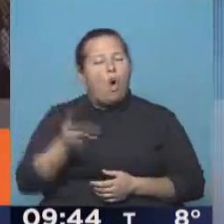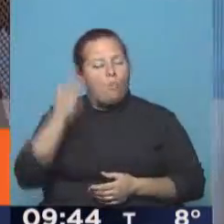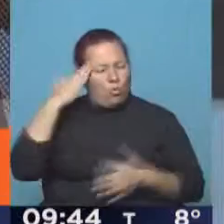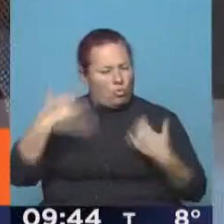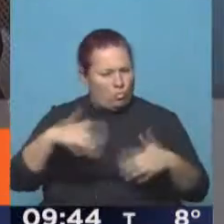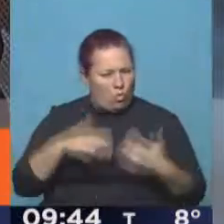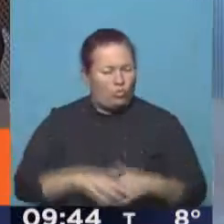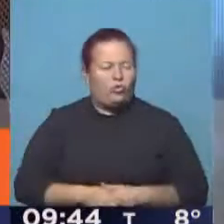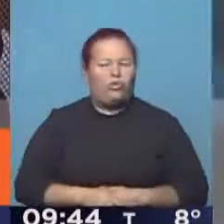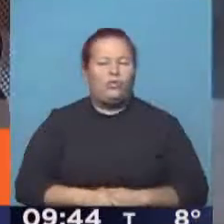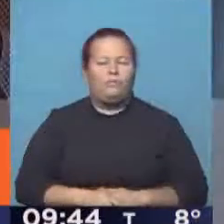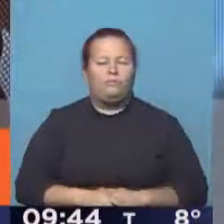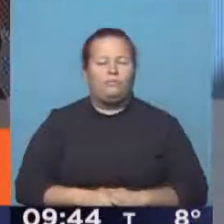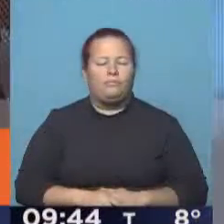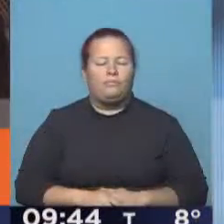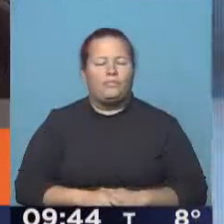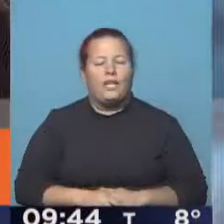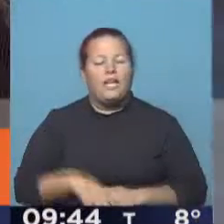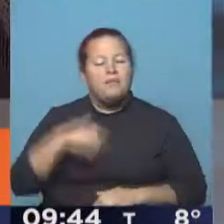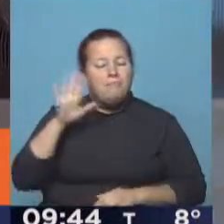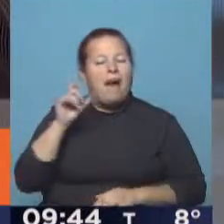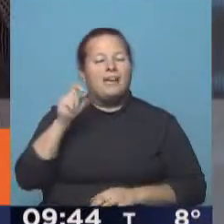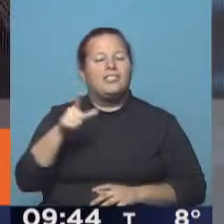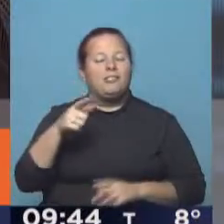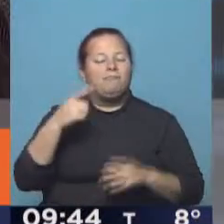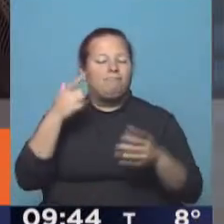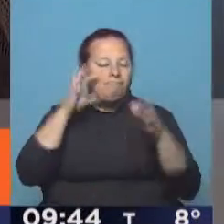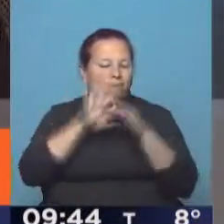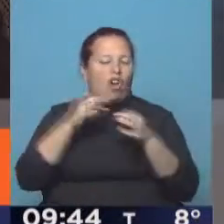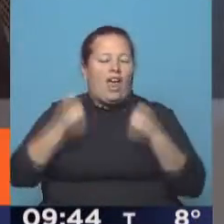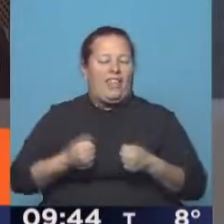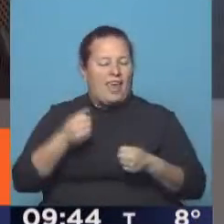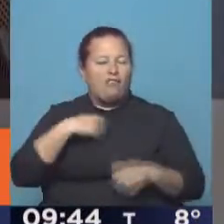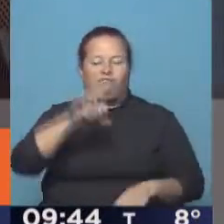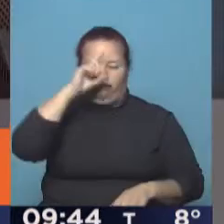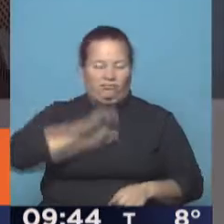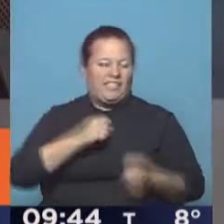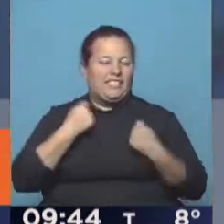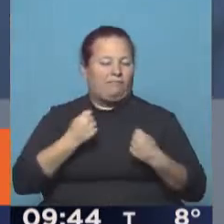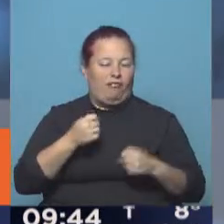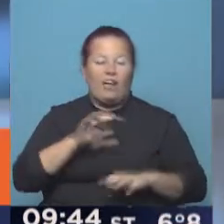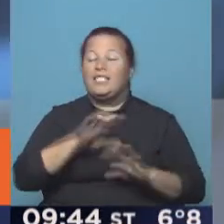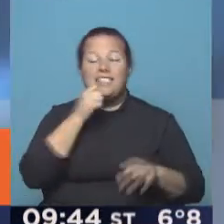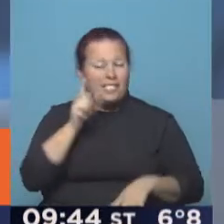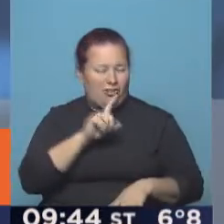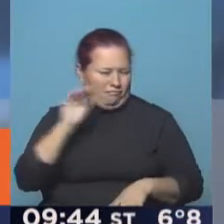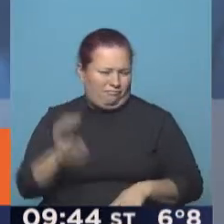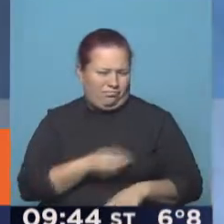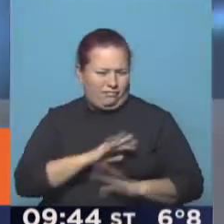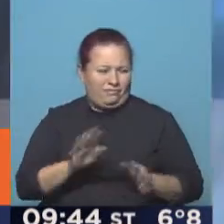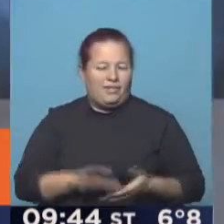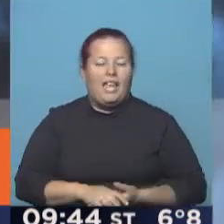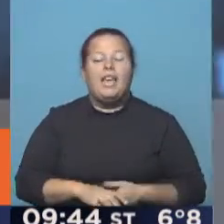culto y sobre todo de sus acendradas convicciones y de su coraje civil. Si no, no podía haber hecho lo que